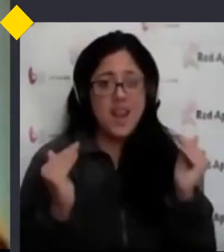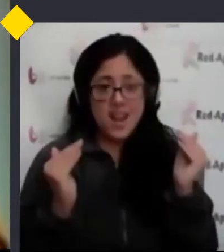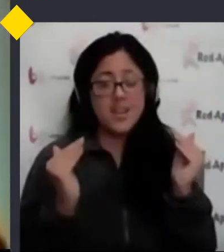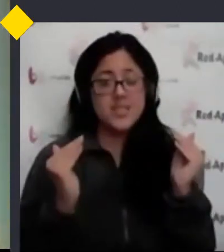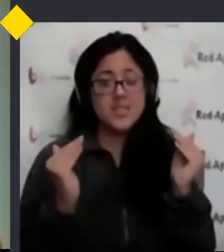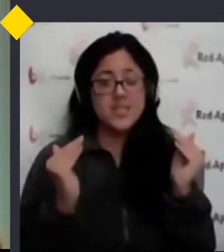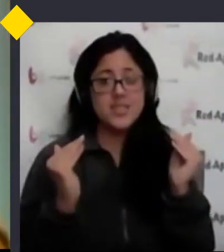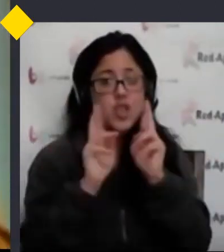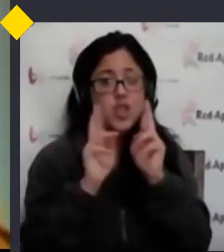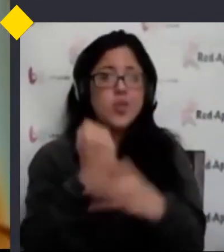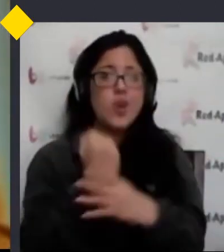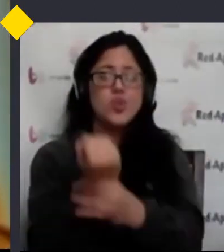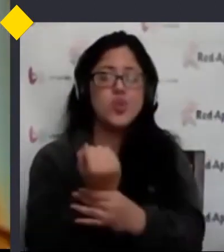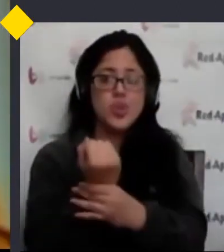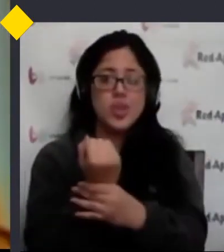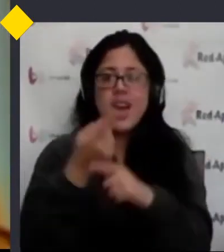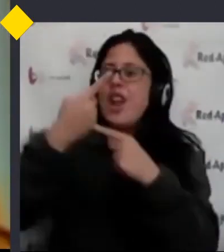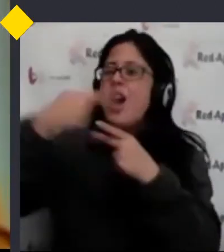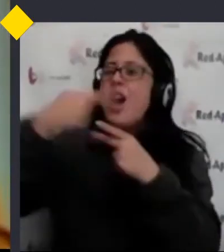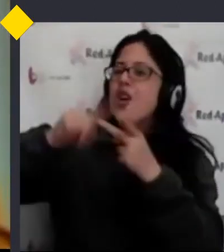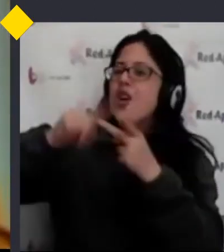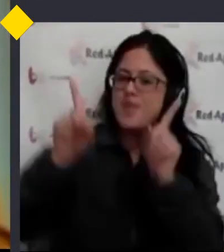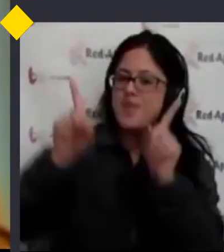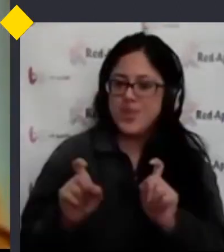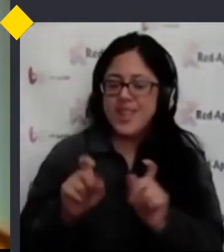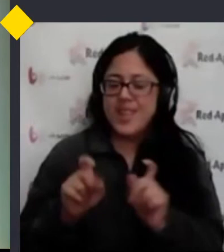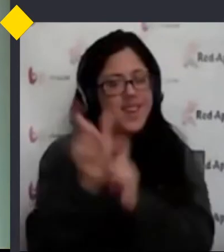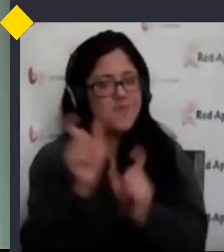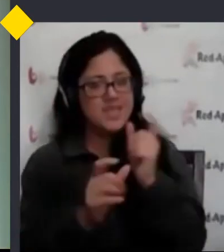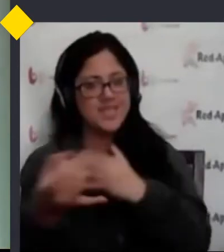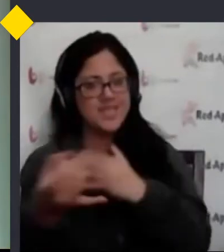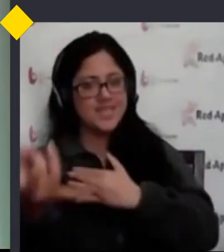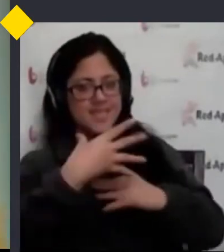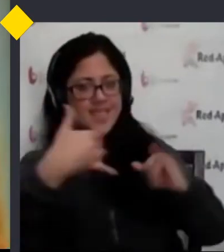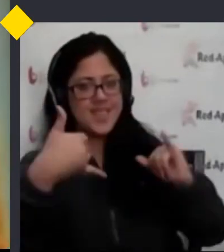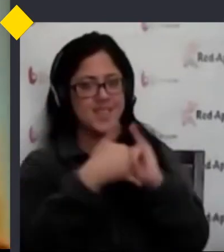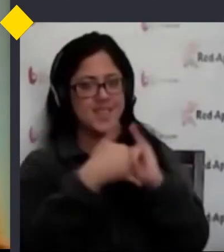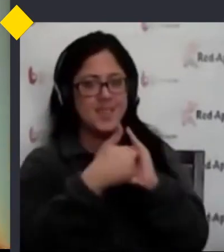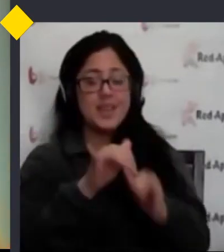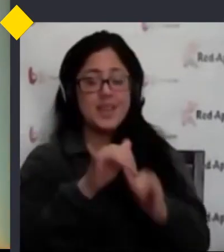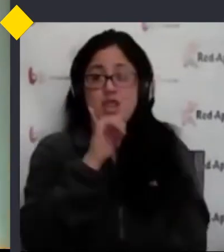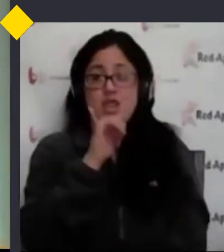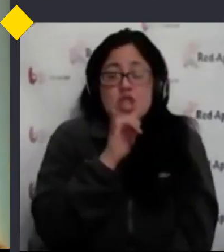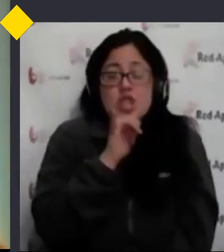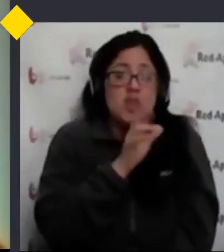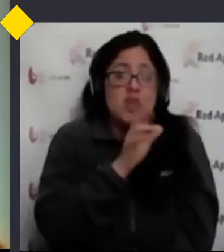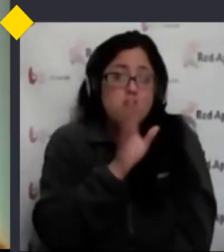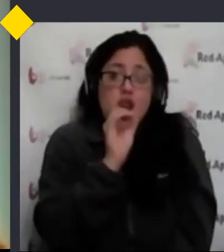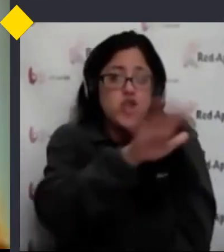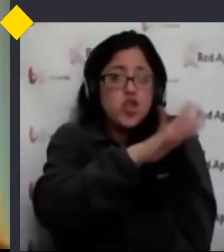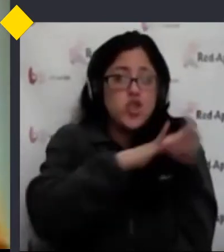eso ayude. Tenemos otra pregunta desde el público que no sé quién la quiere contestar o si todos la quieren contestar